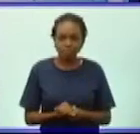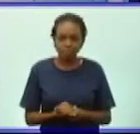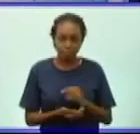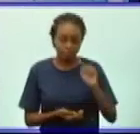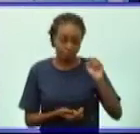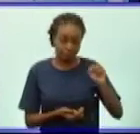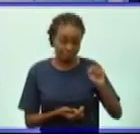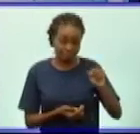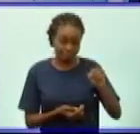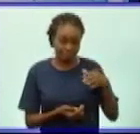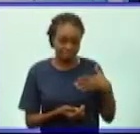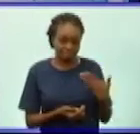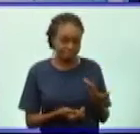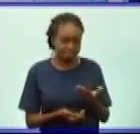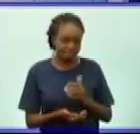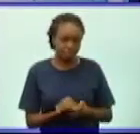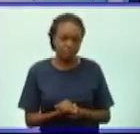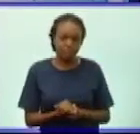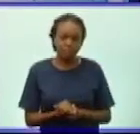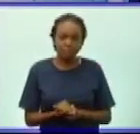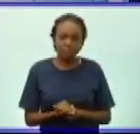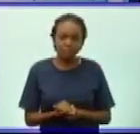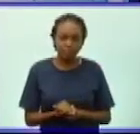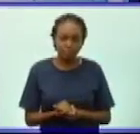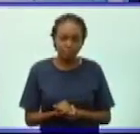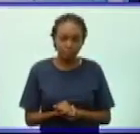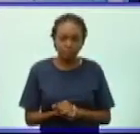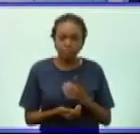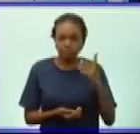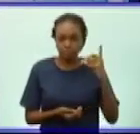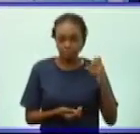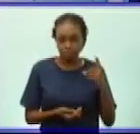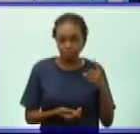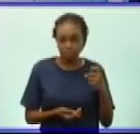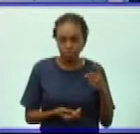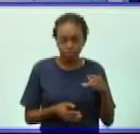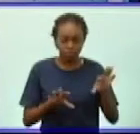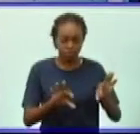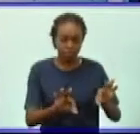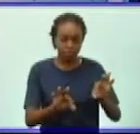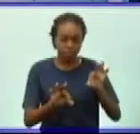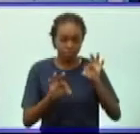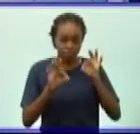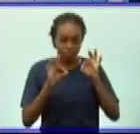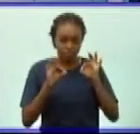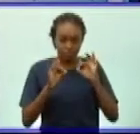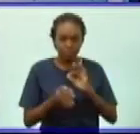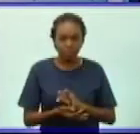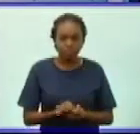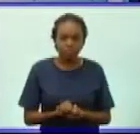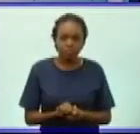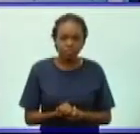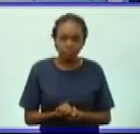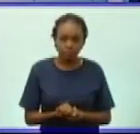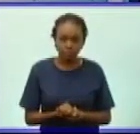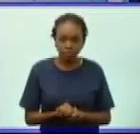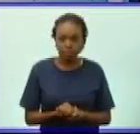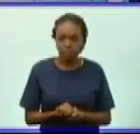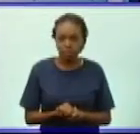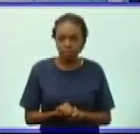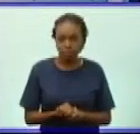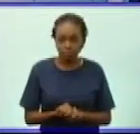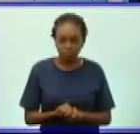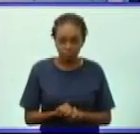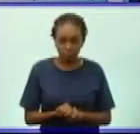magnitudes físicas, cuando se determinan, es necesario seleccionar adecuadamente el instrumento. Recordemos